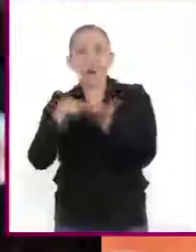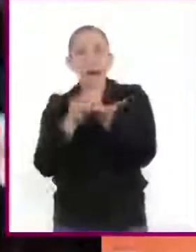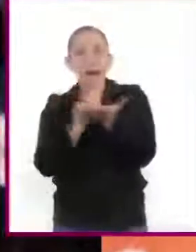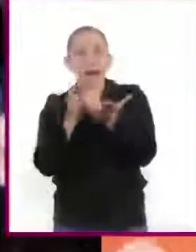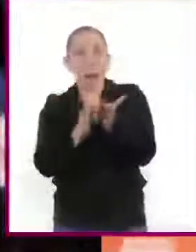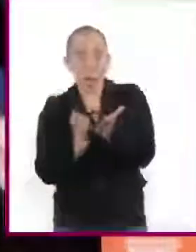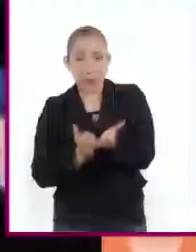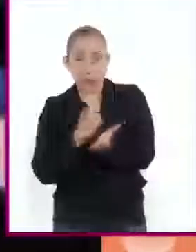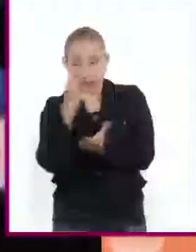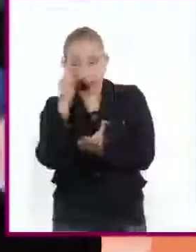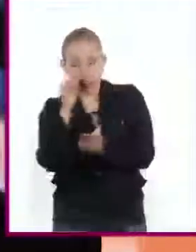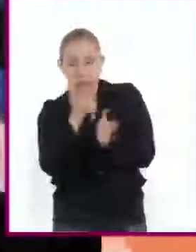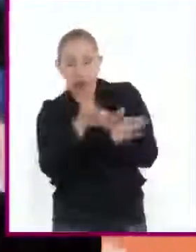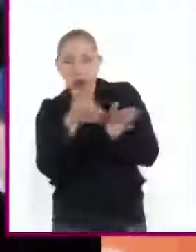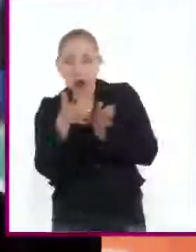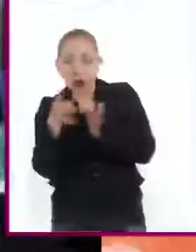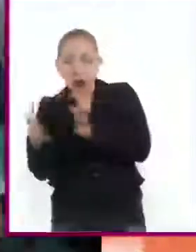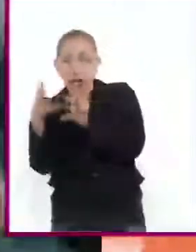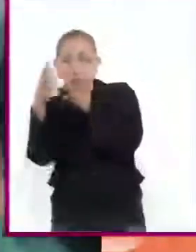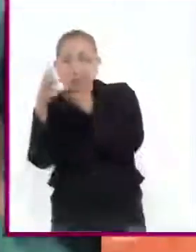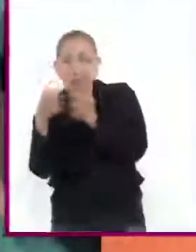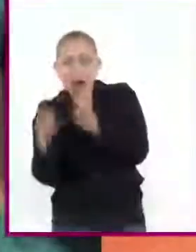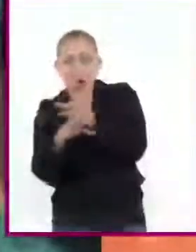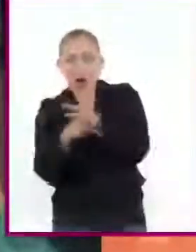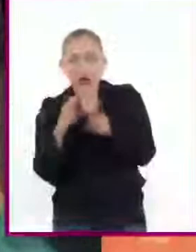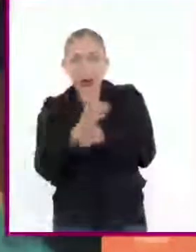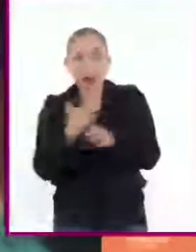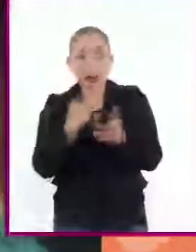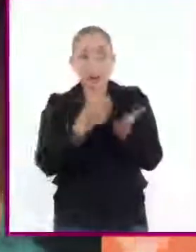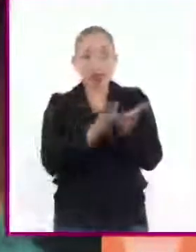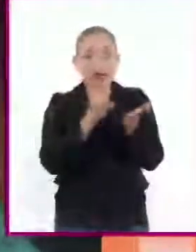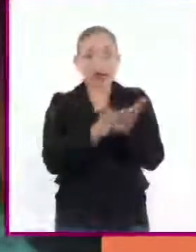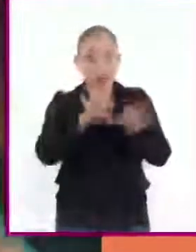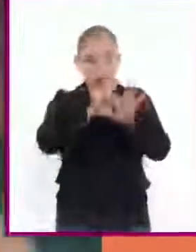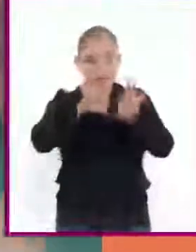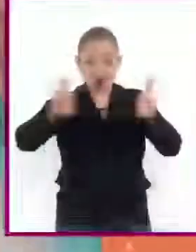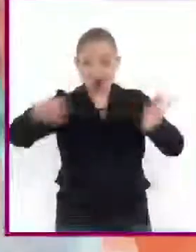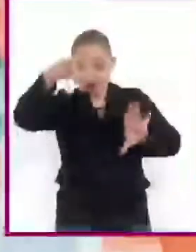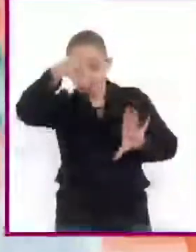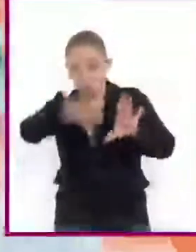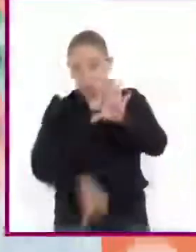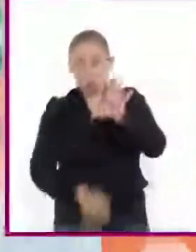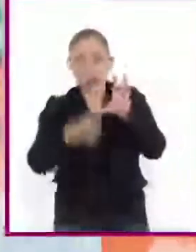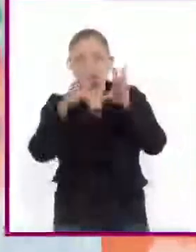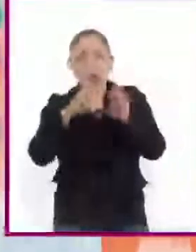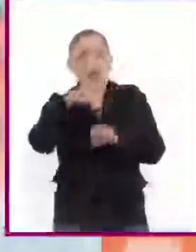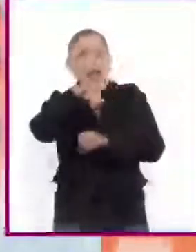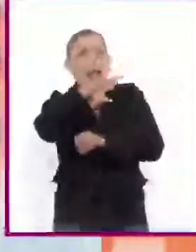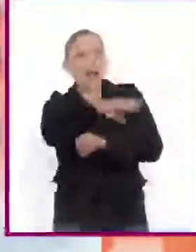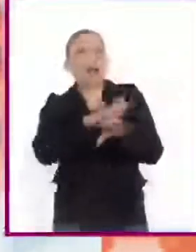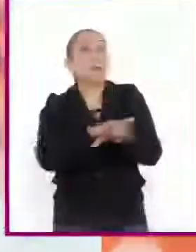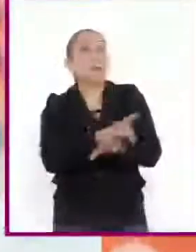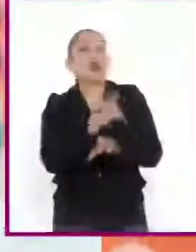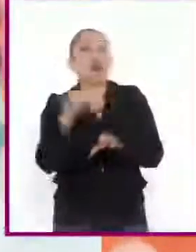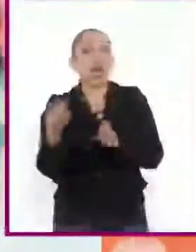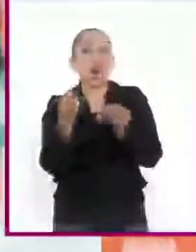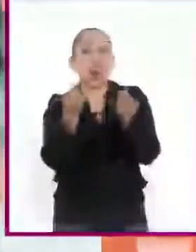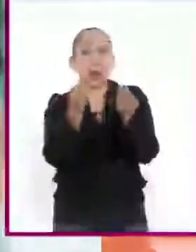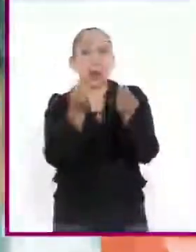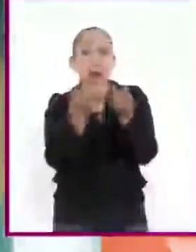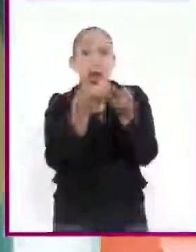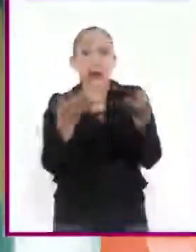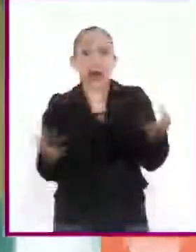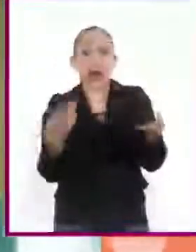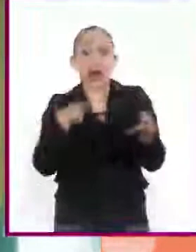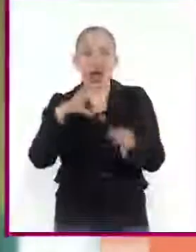se aprovecha para retardar la corrosión. Los metales de las tuberías subterráneas se oxidan con facilidad debido a la humedad del suelo